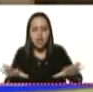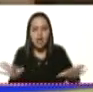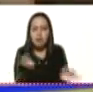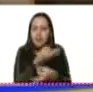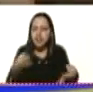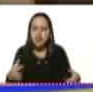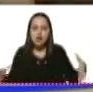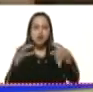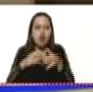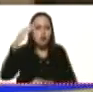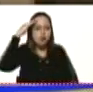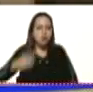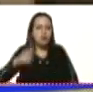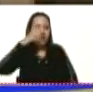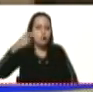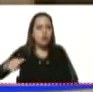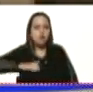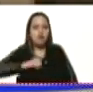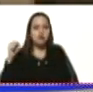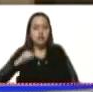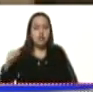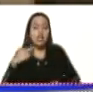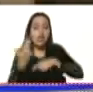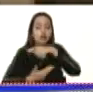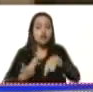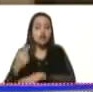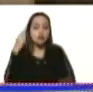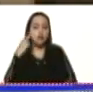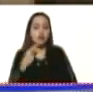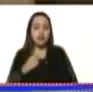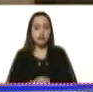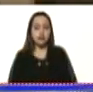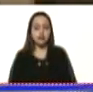unión cívico-militar-policial de la revolución bolivariana.